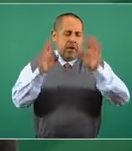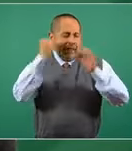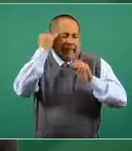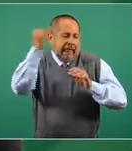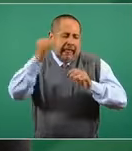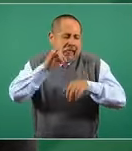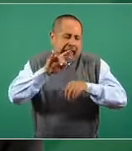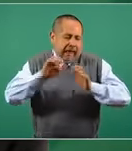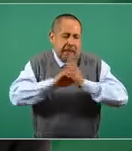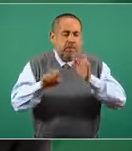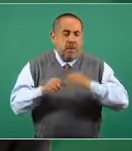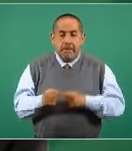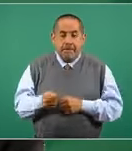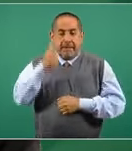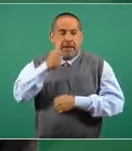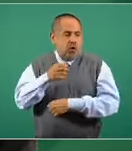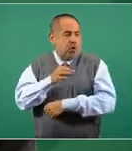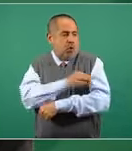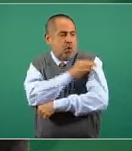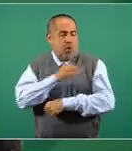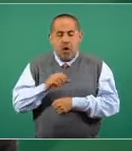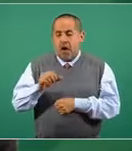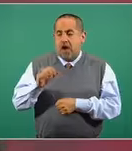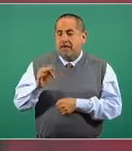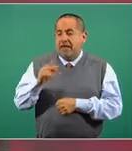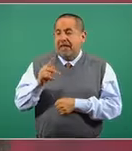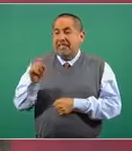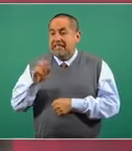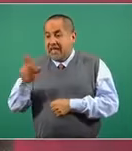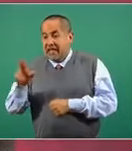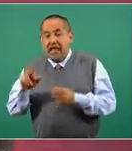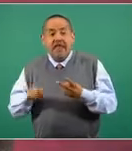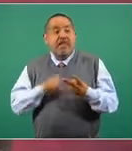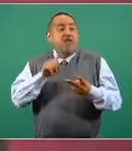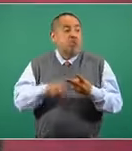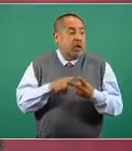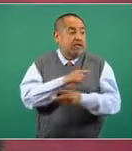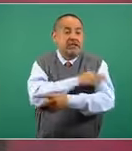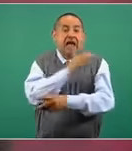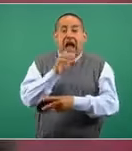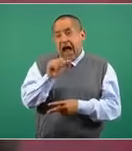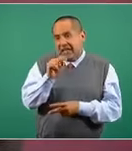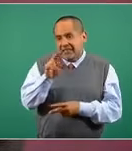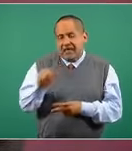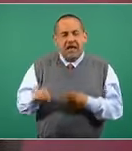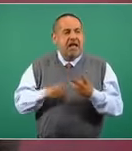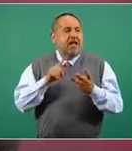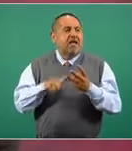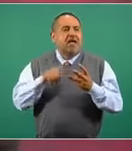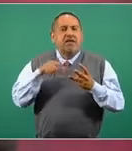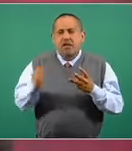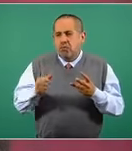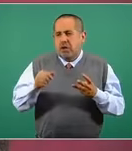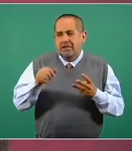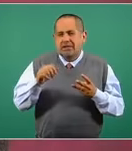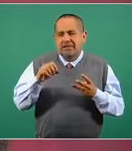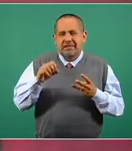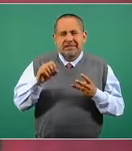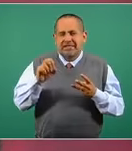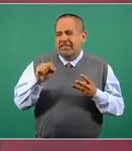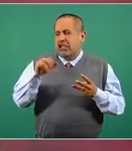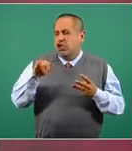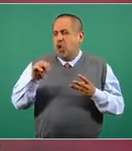hipotético, la de Pfizer seguida de la de Astra, o la de Astra seguida de la de Sputnik, o la de Sputnik seguida de la de Sinovac,